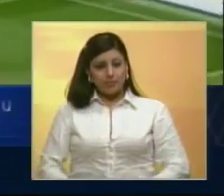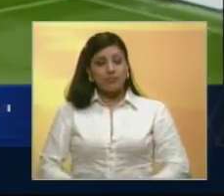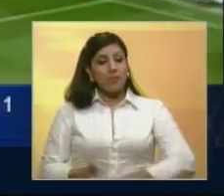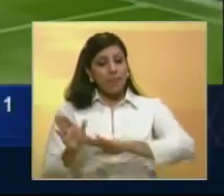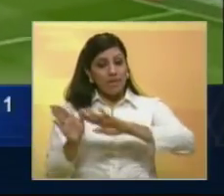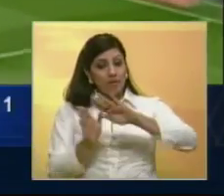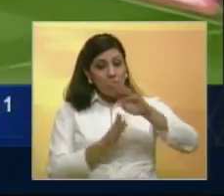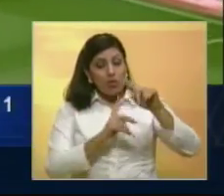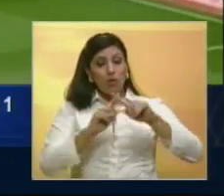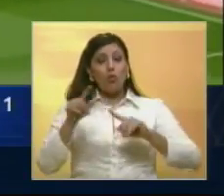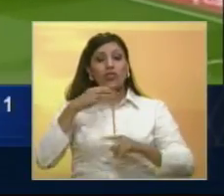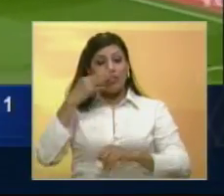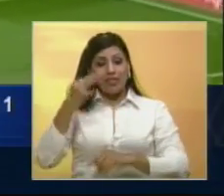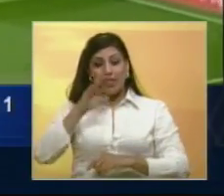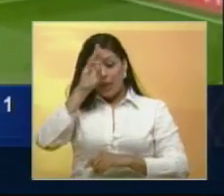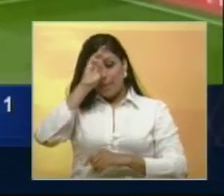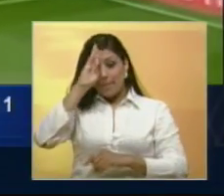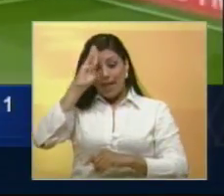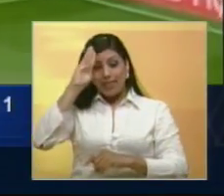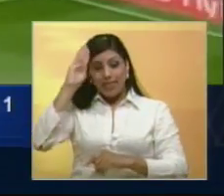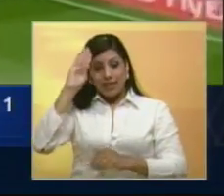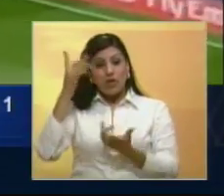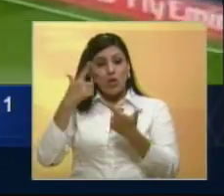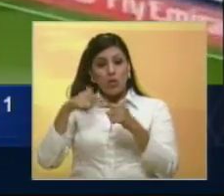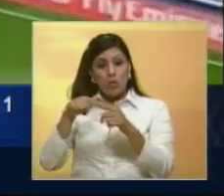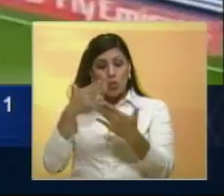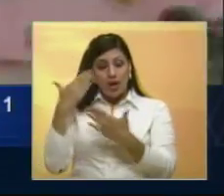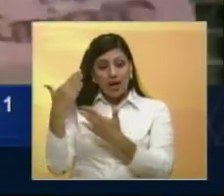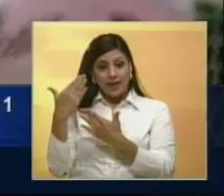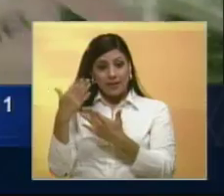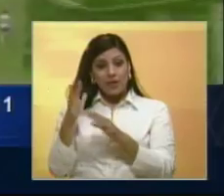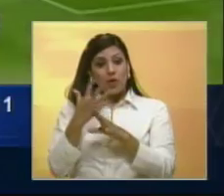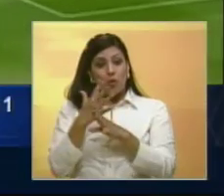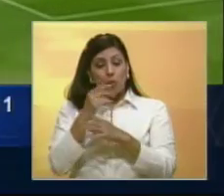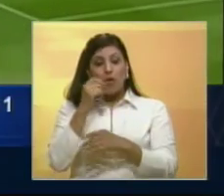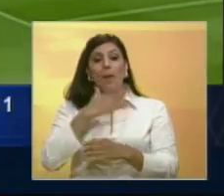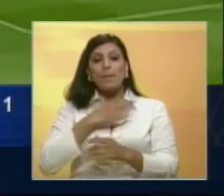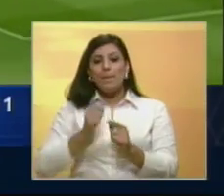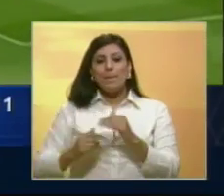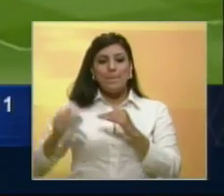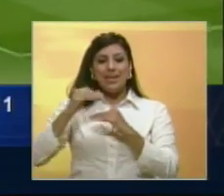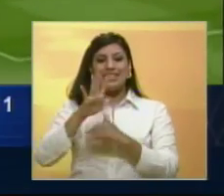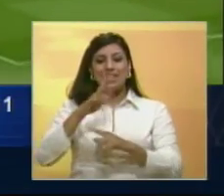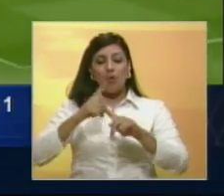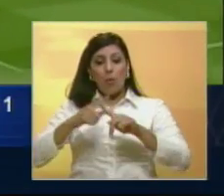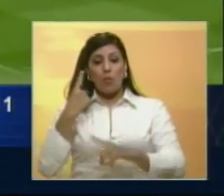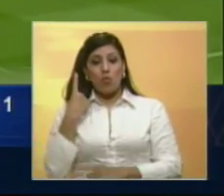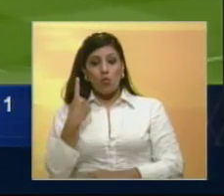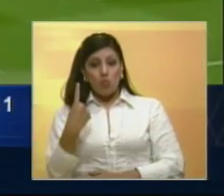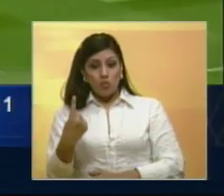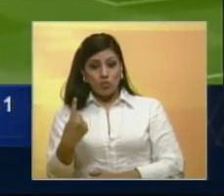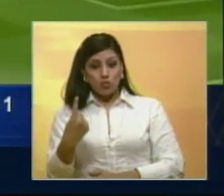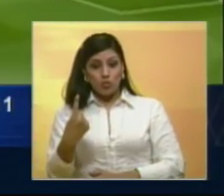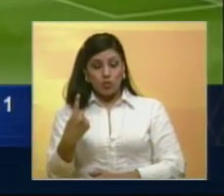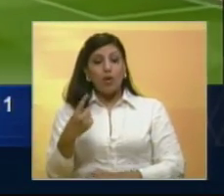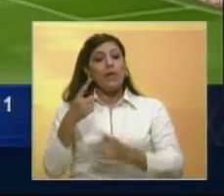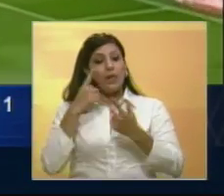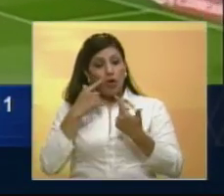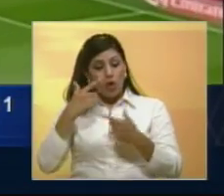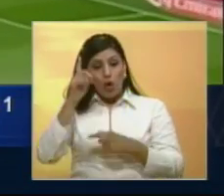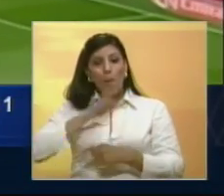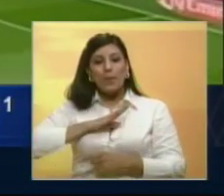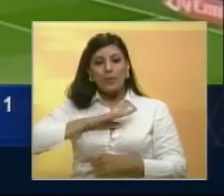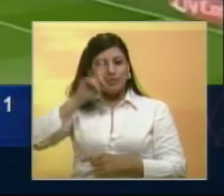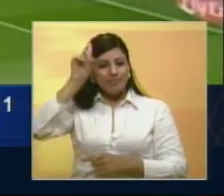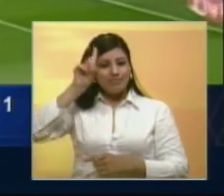Bueno, y el Real Madrid también tuvo una fiesta en el Santiago Bernabéu. El equipo de Zinedine Zidane se impuso 5-1 al Sporting Gijón. Cristiano Ronaldo